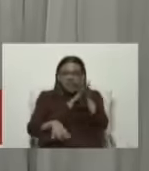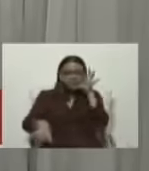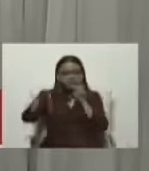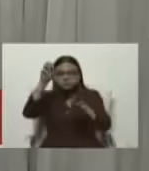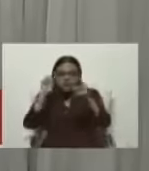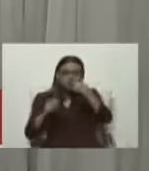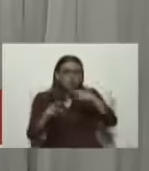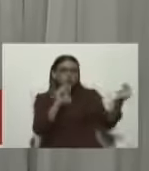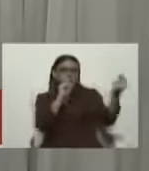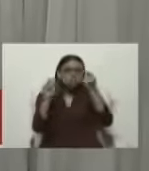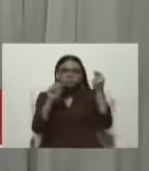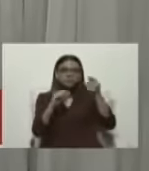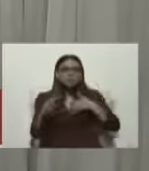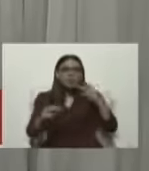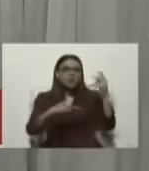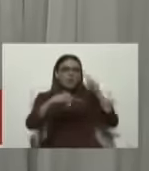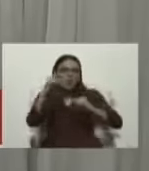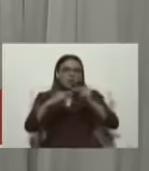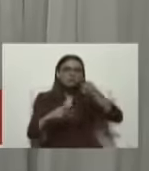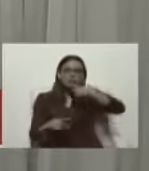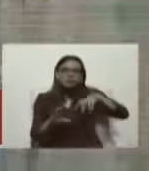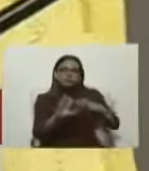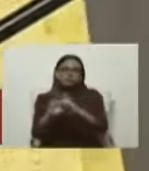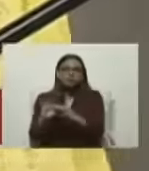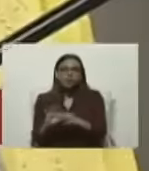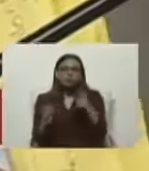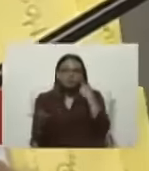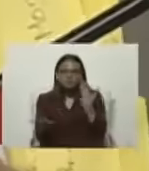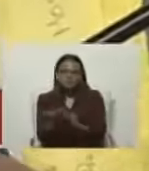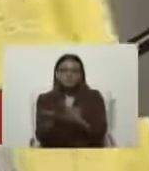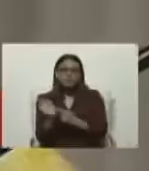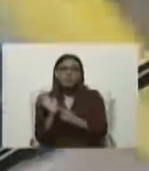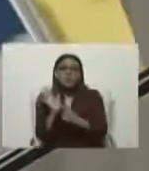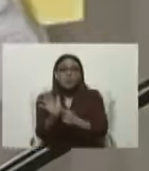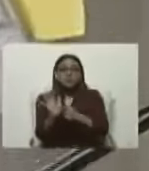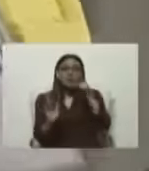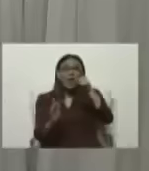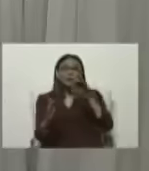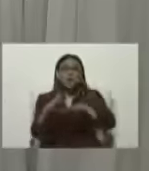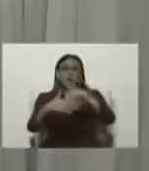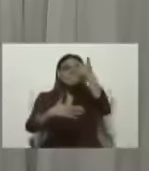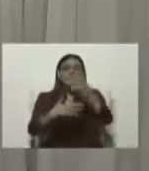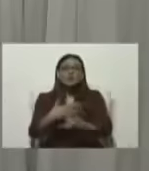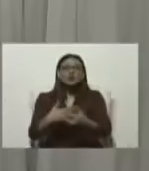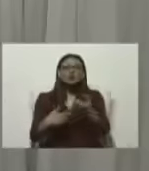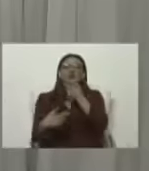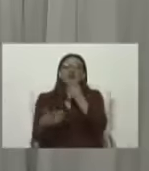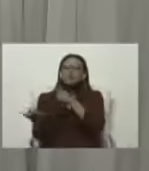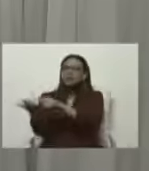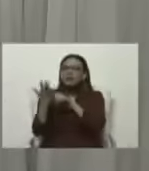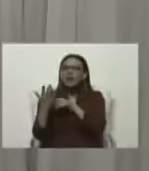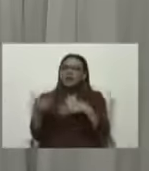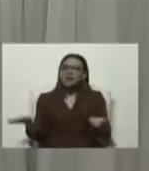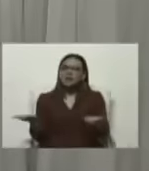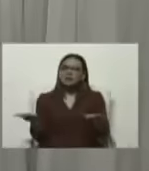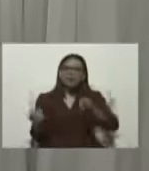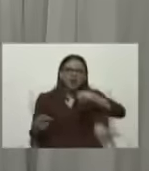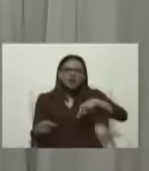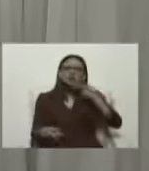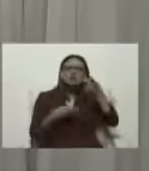construido. Aquí nos están presentando un programa en inglés.